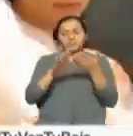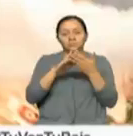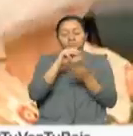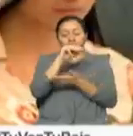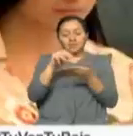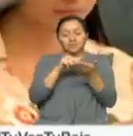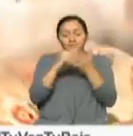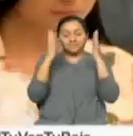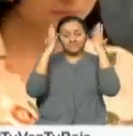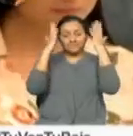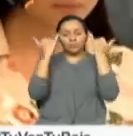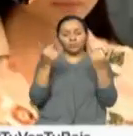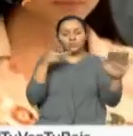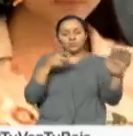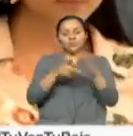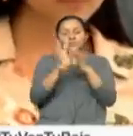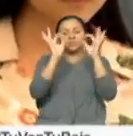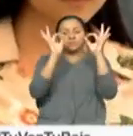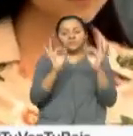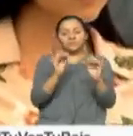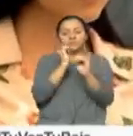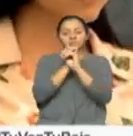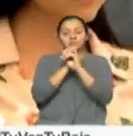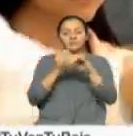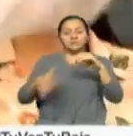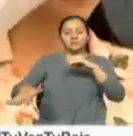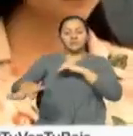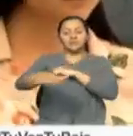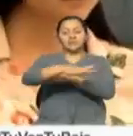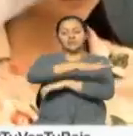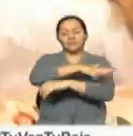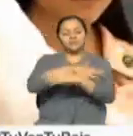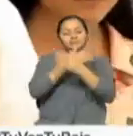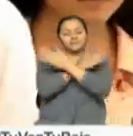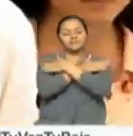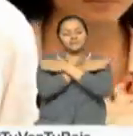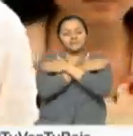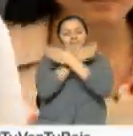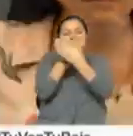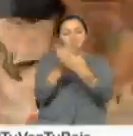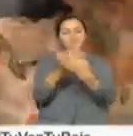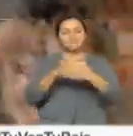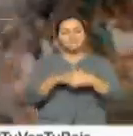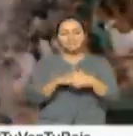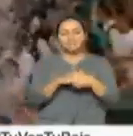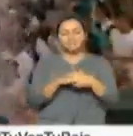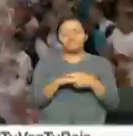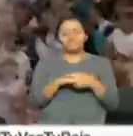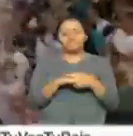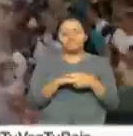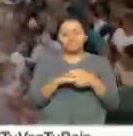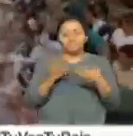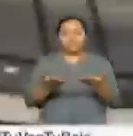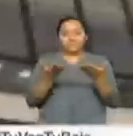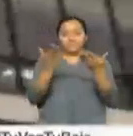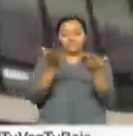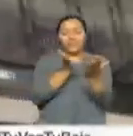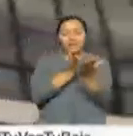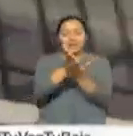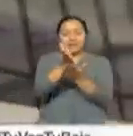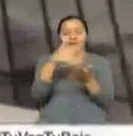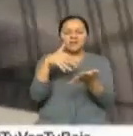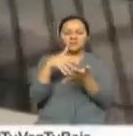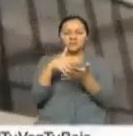oficial de nuestro Instituto del Mar, Luis Arboleda Martínez. ¡Felicitaciones! La oferta académica del Centro de Estudios